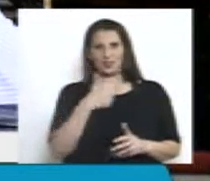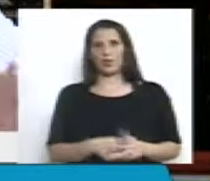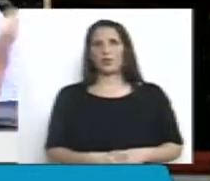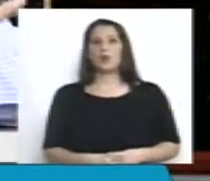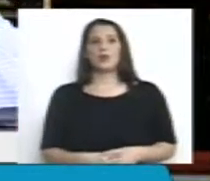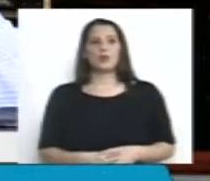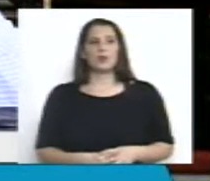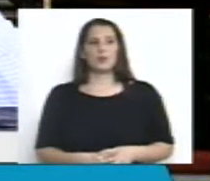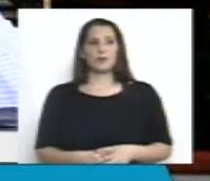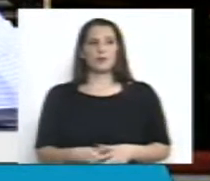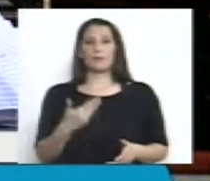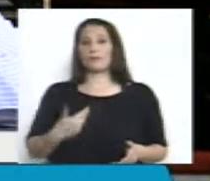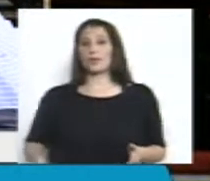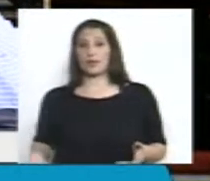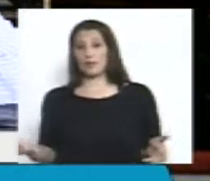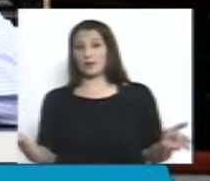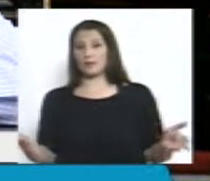presidente,